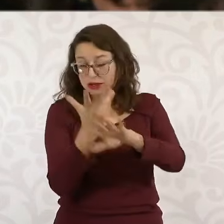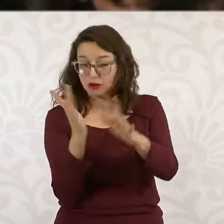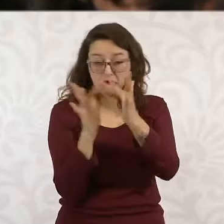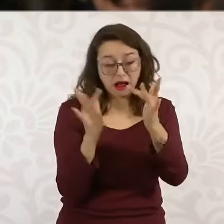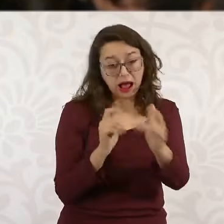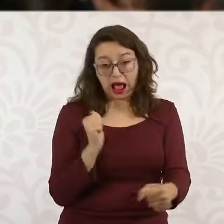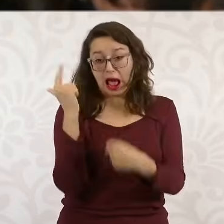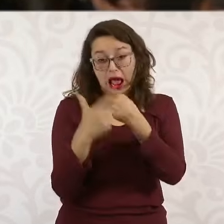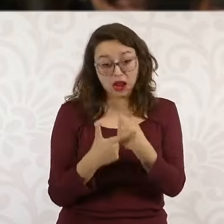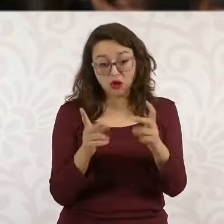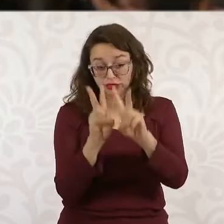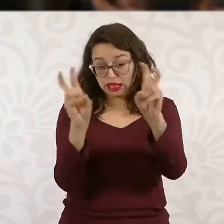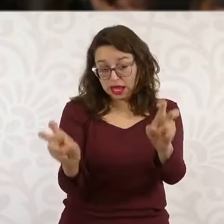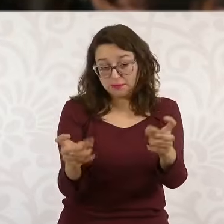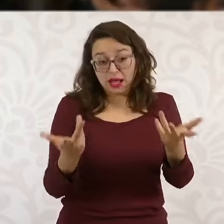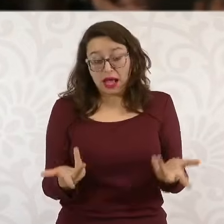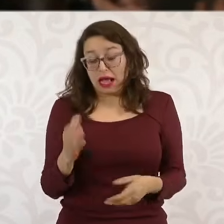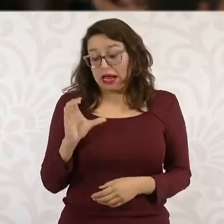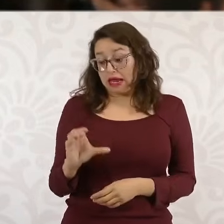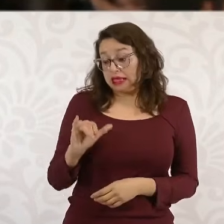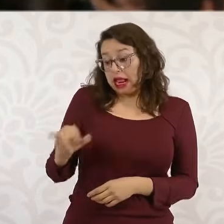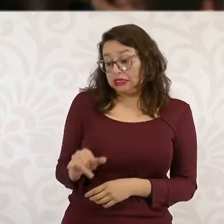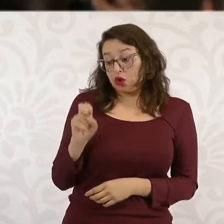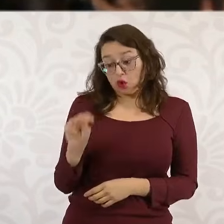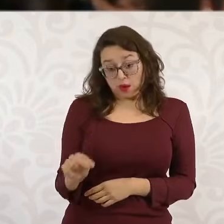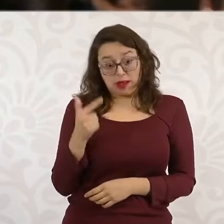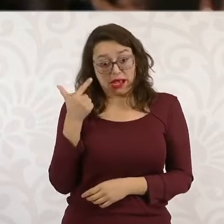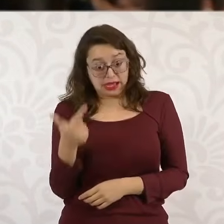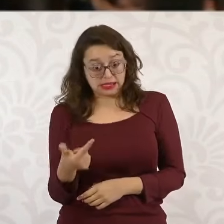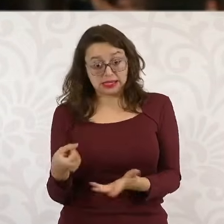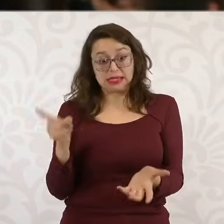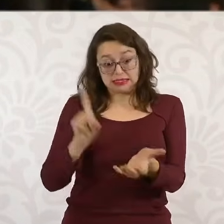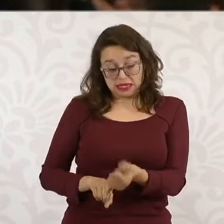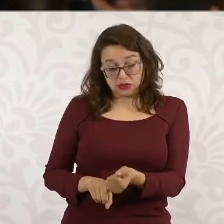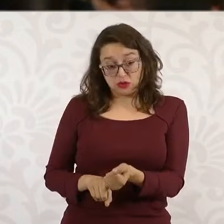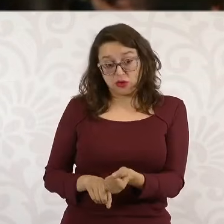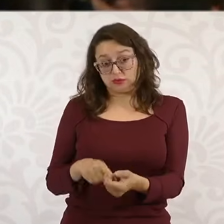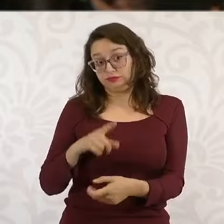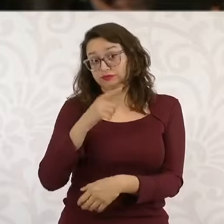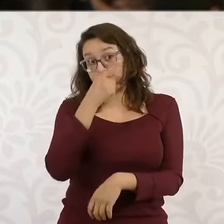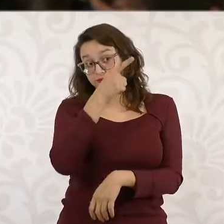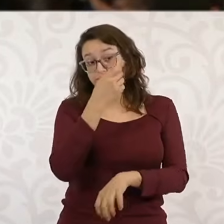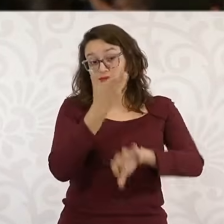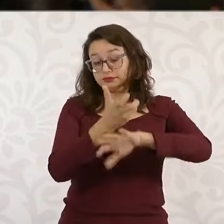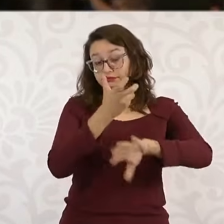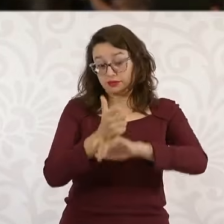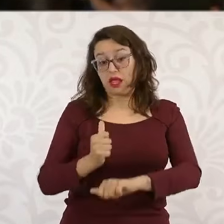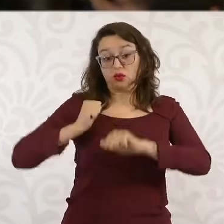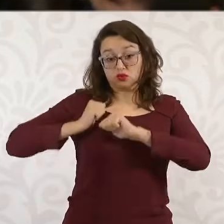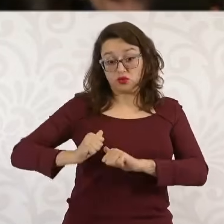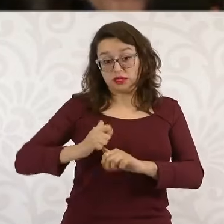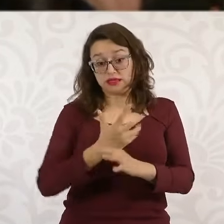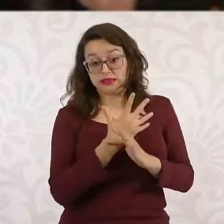cártel Jalisco Nueva Generación, los mismos autoridades de los Estados Unidos reconocen